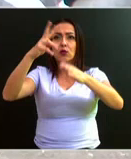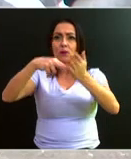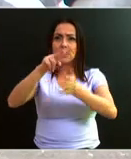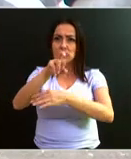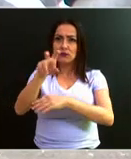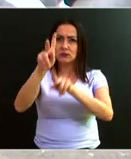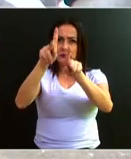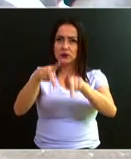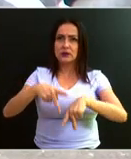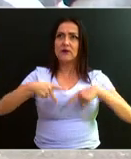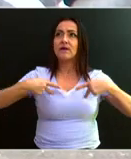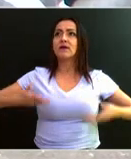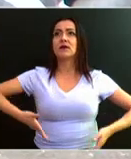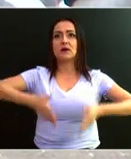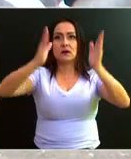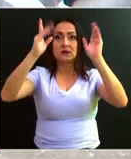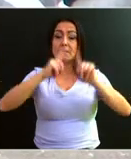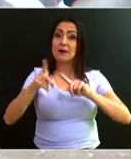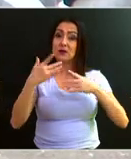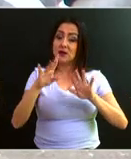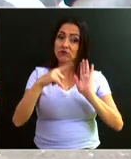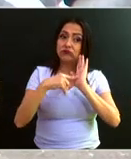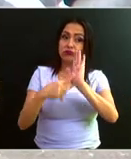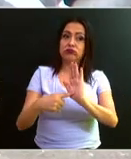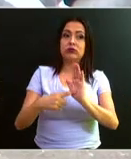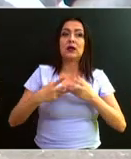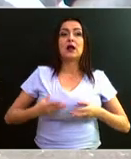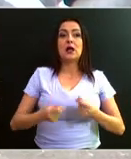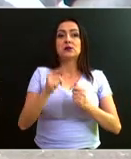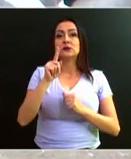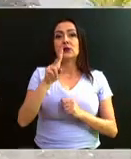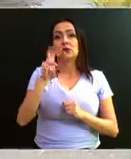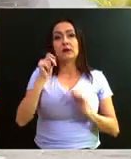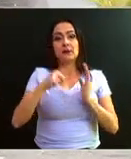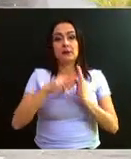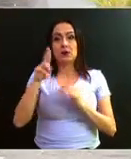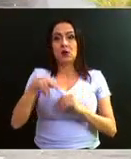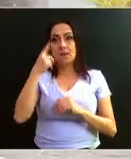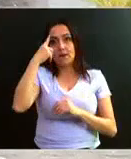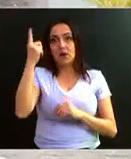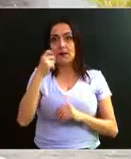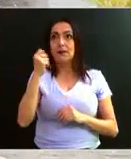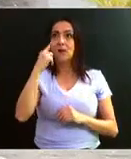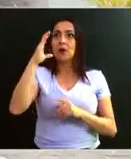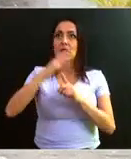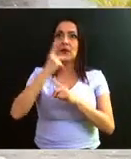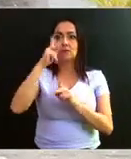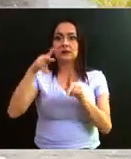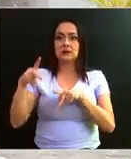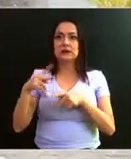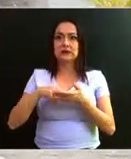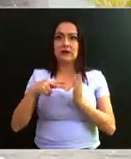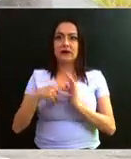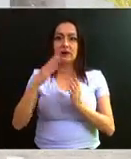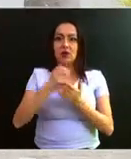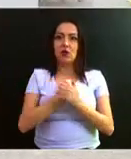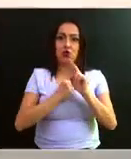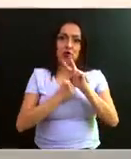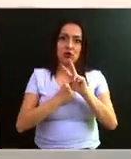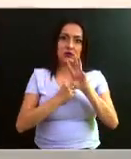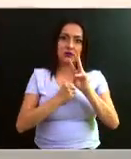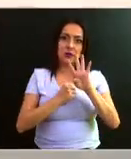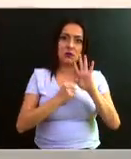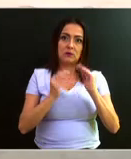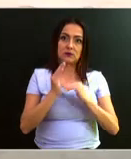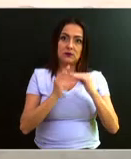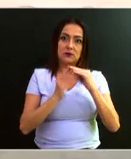2.200 personas en condición de indigencia, los cuales representan un gasto de 120 mil colones por mes por persona, lo que significa costos de